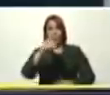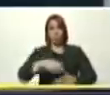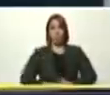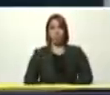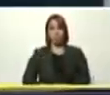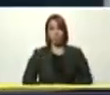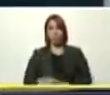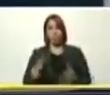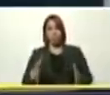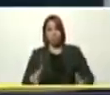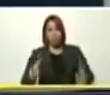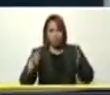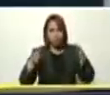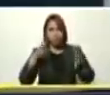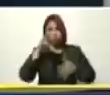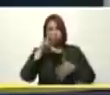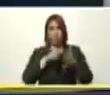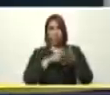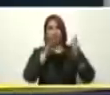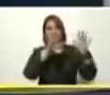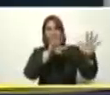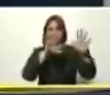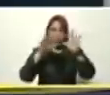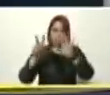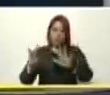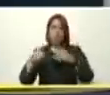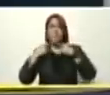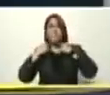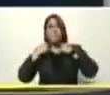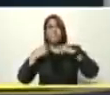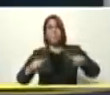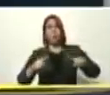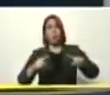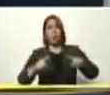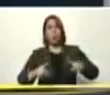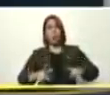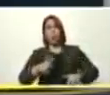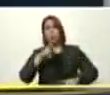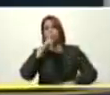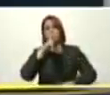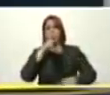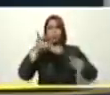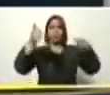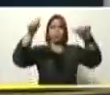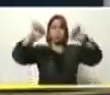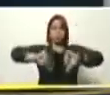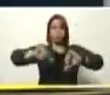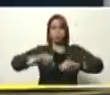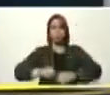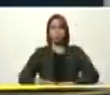que ganaron en el 2017, han perdido estrepitosamente.